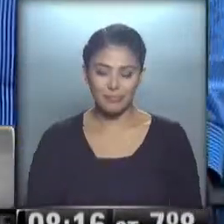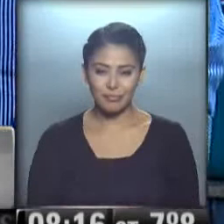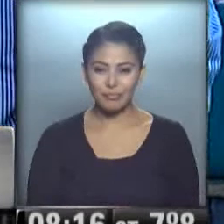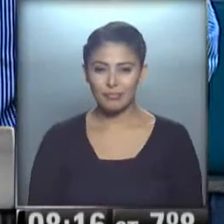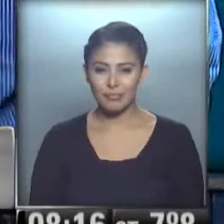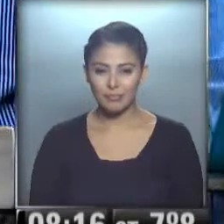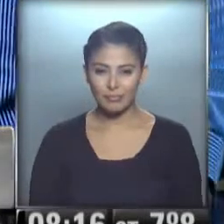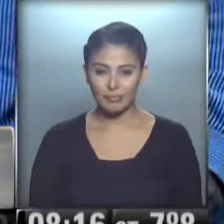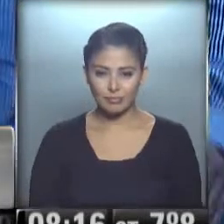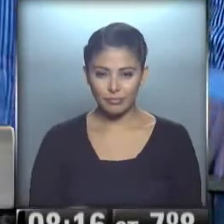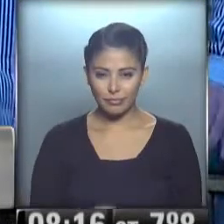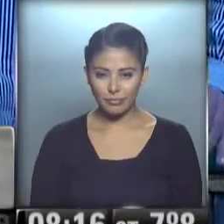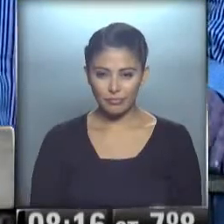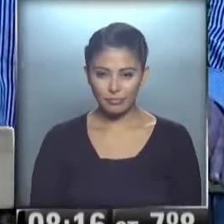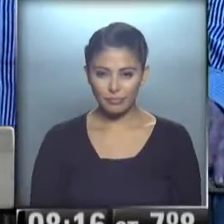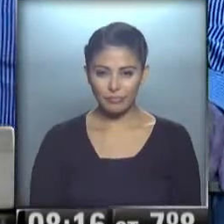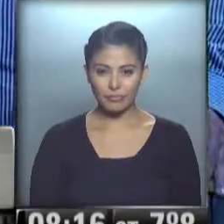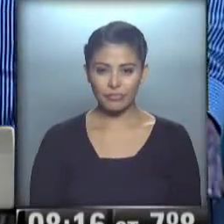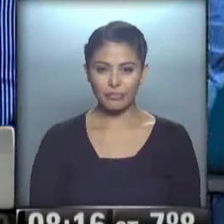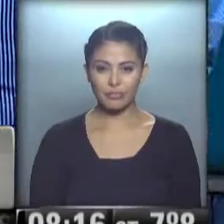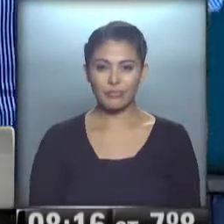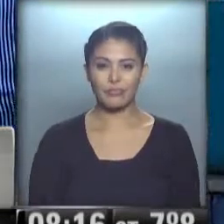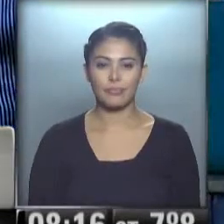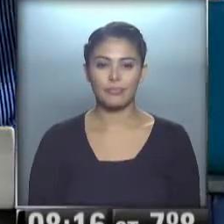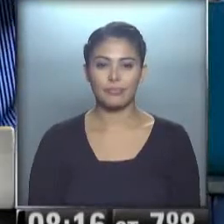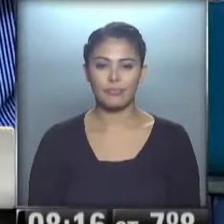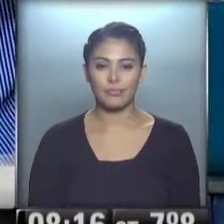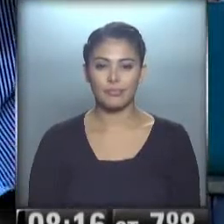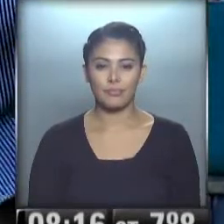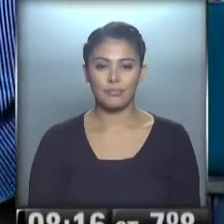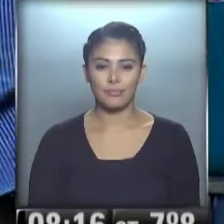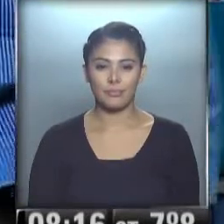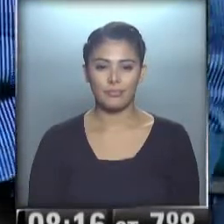Jiménez Unzué. Dolores Jiménez Unzué. Ahí va, ahí va.